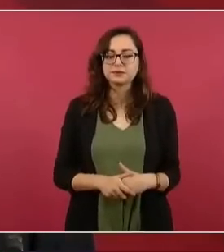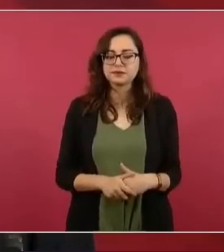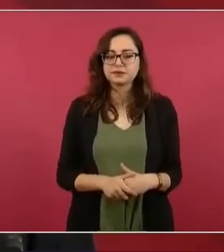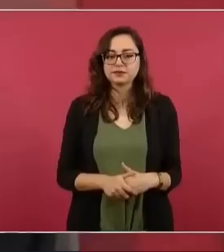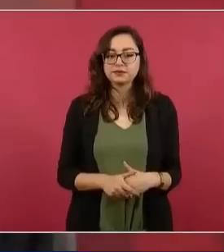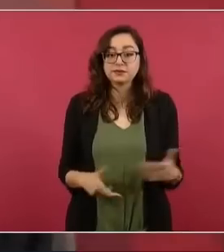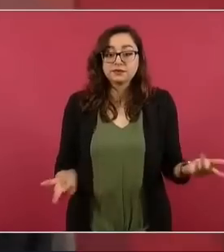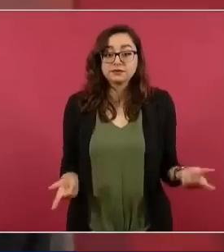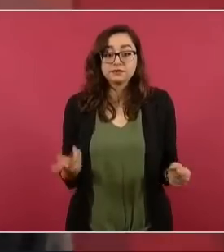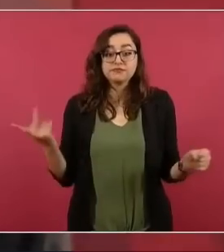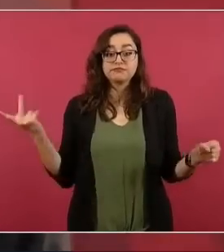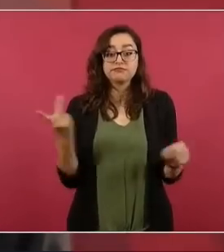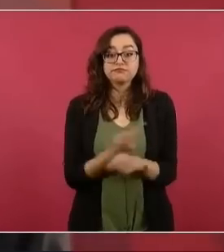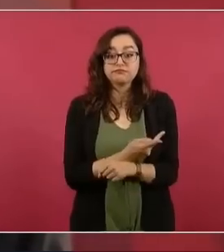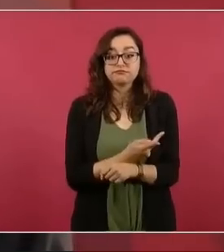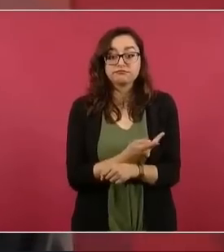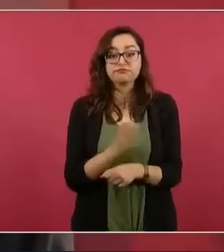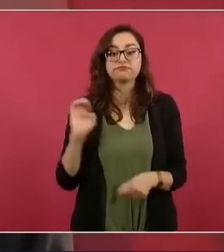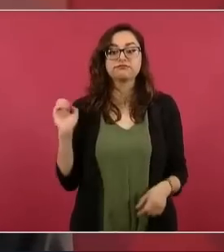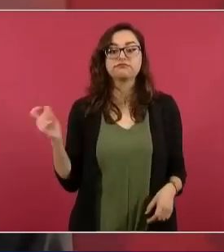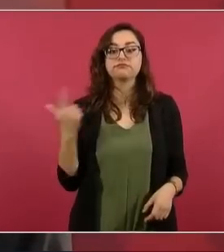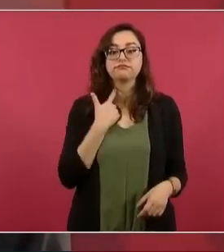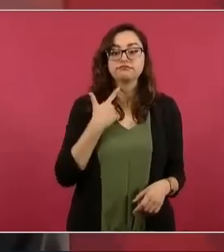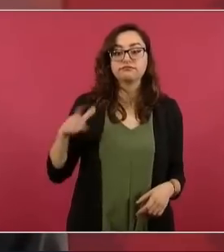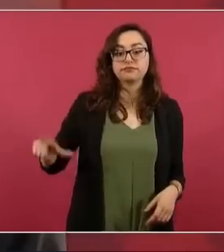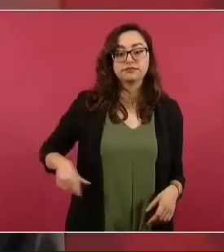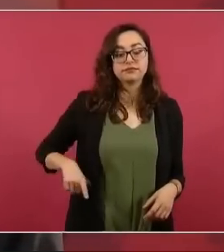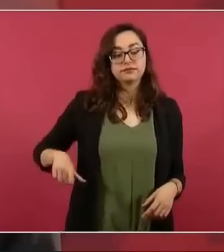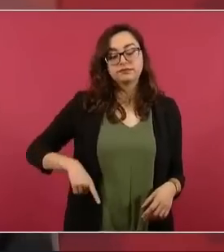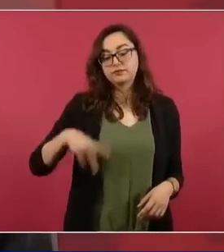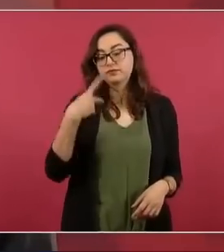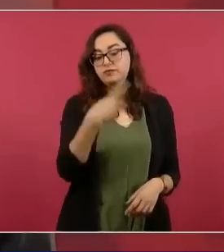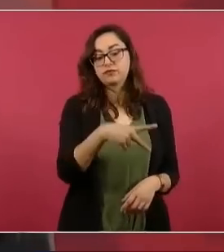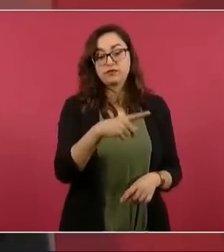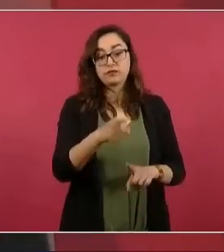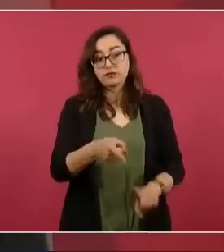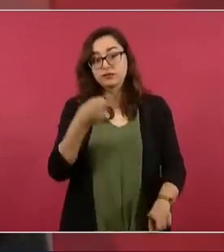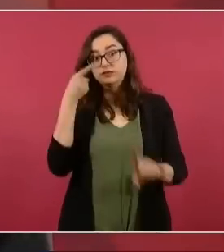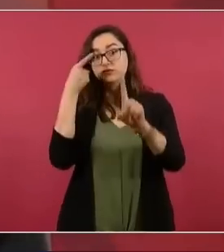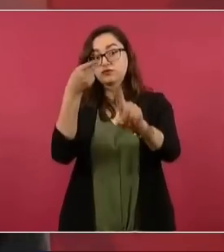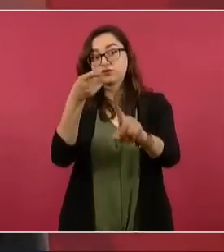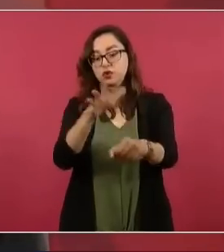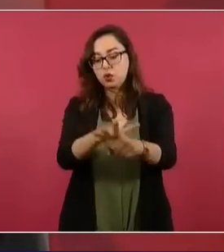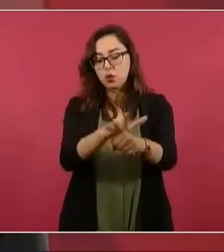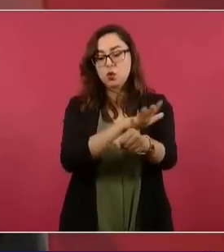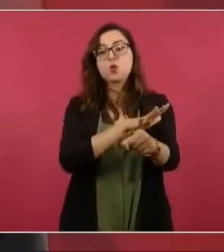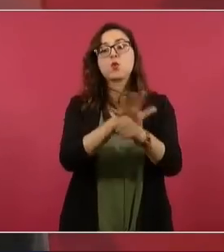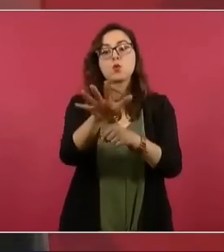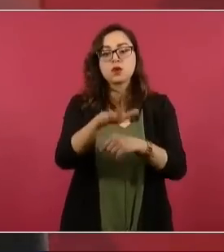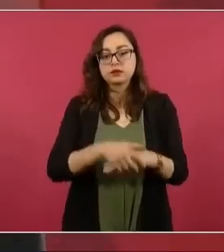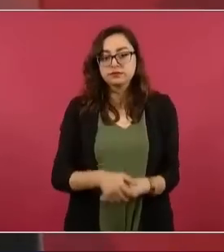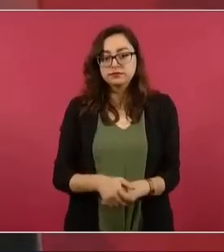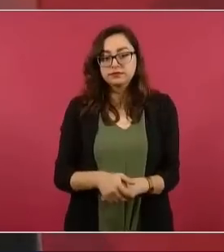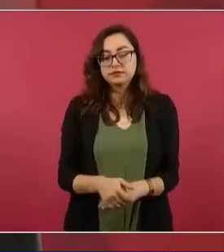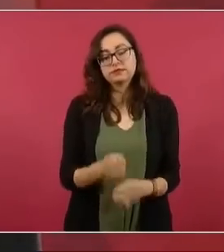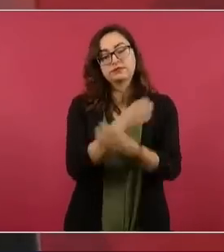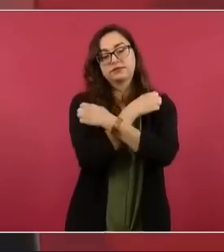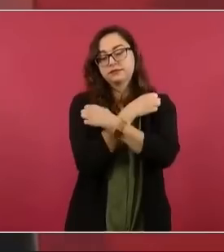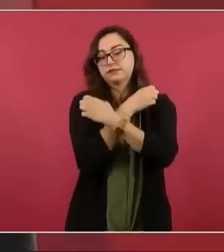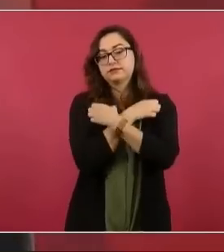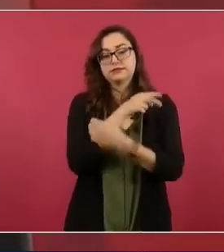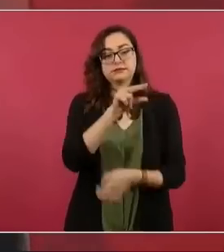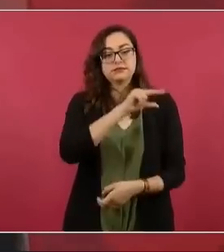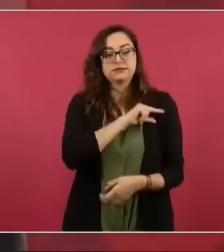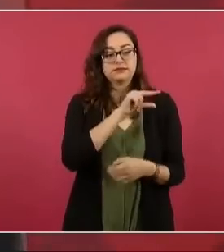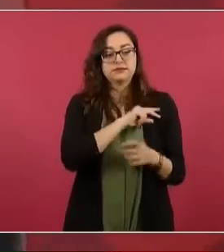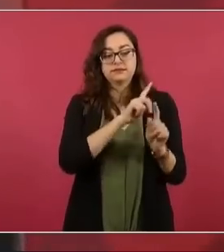tenía el propósito de privatizar la educación. Eso es lo que estaba en el fondo, que estudiara